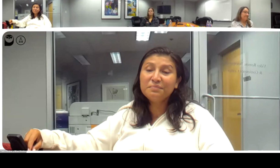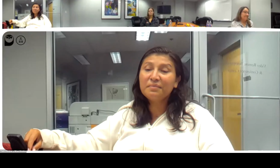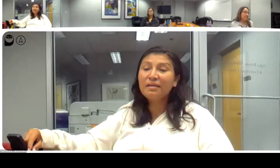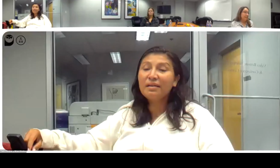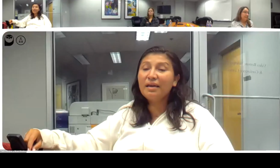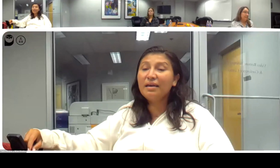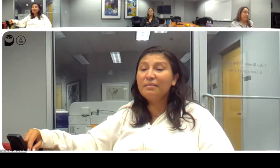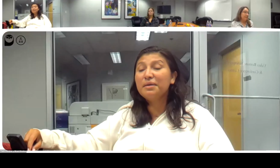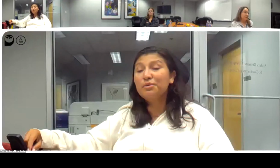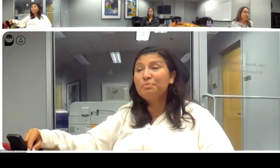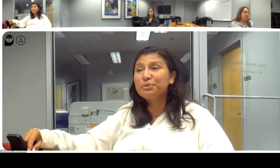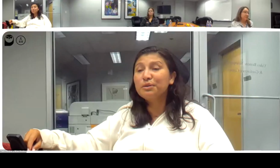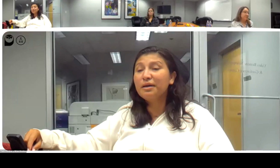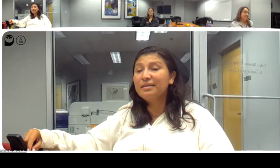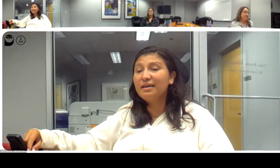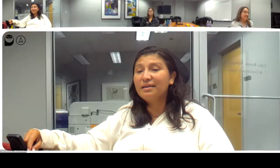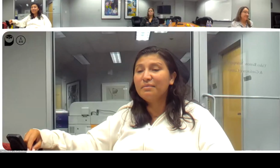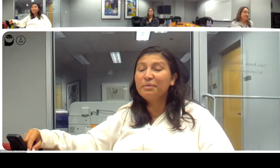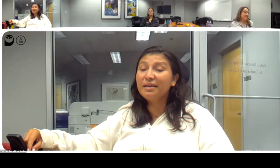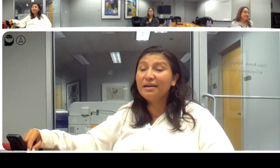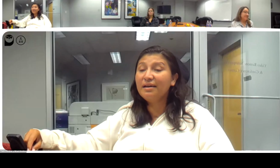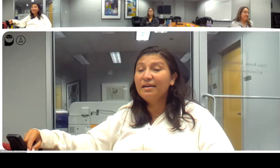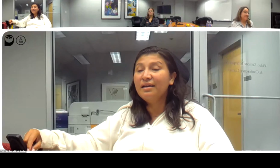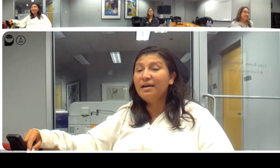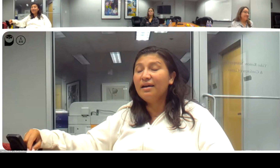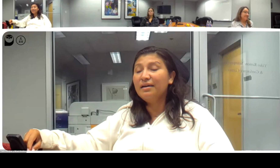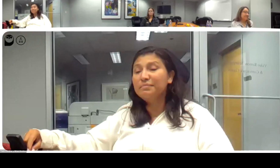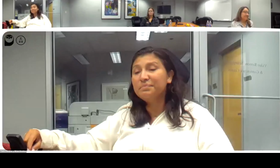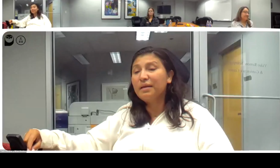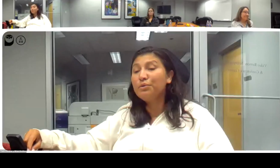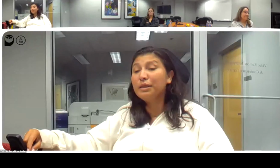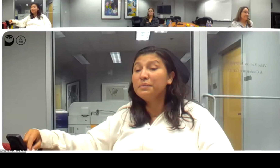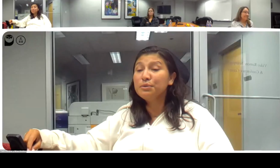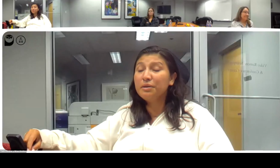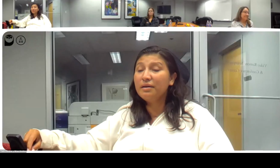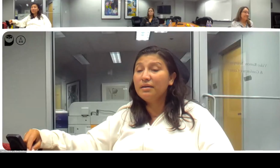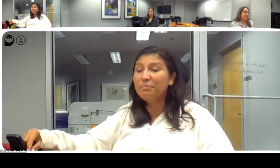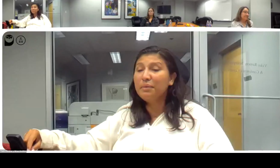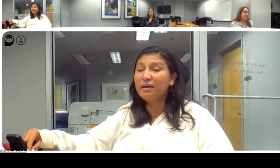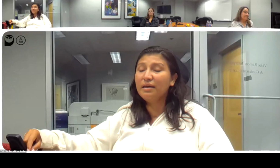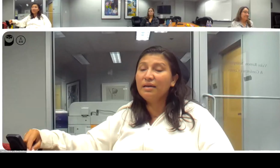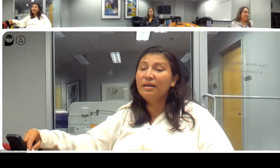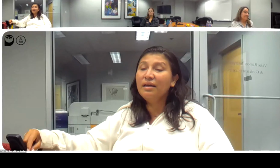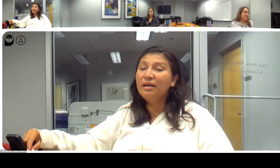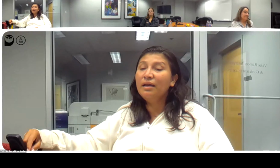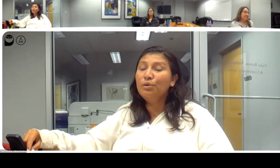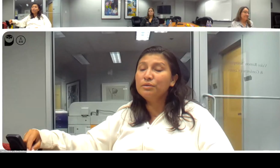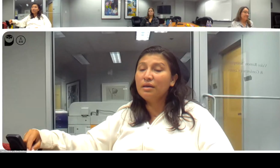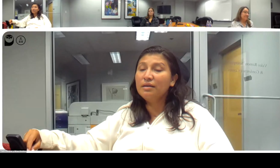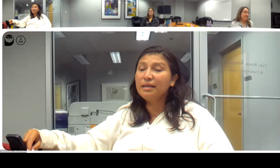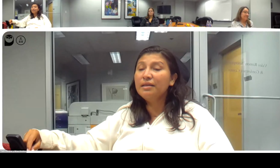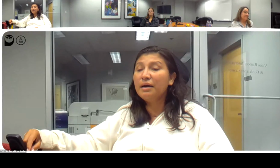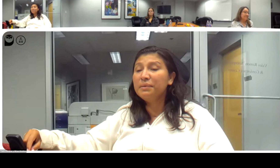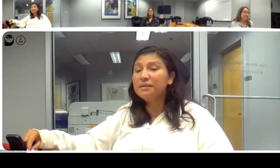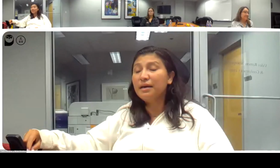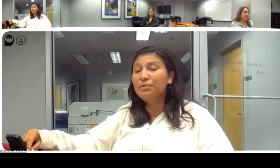Alison, que me dio la oportunidad de venir a contar mi historia, para que los